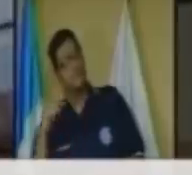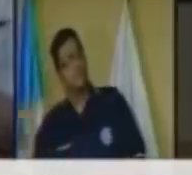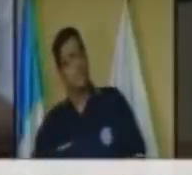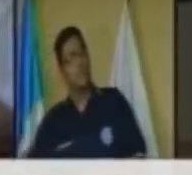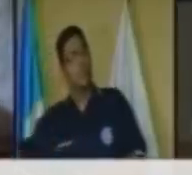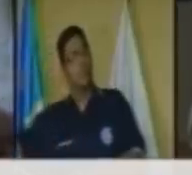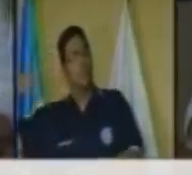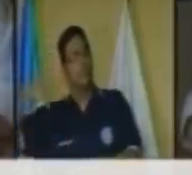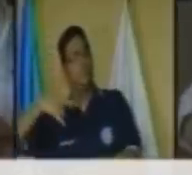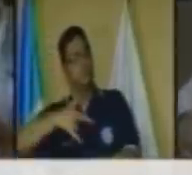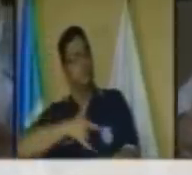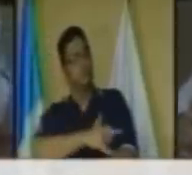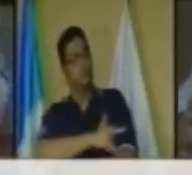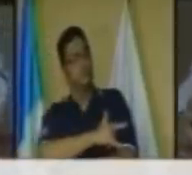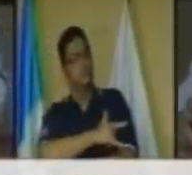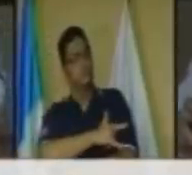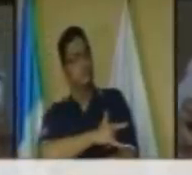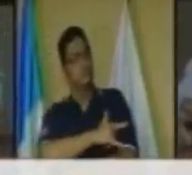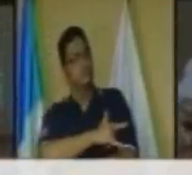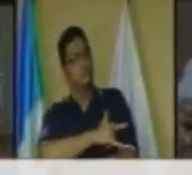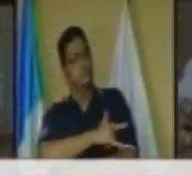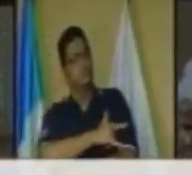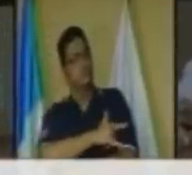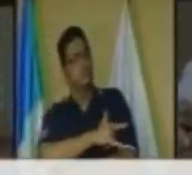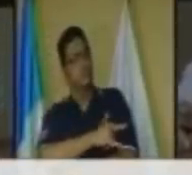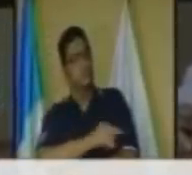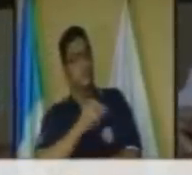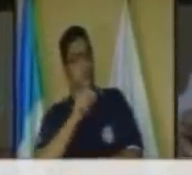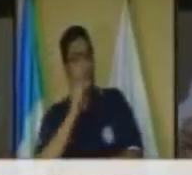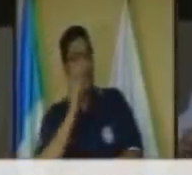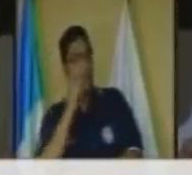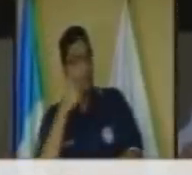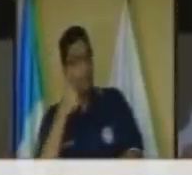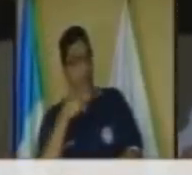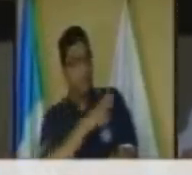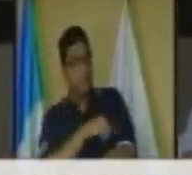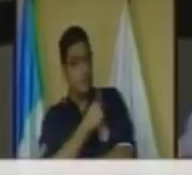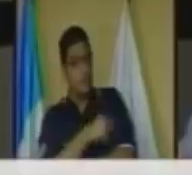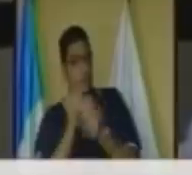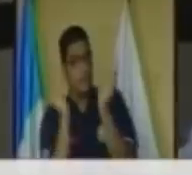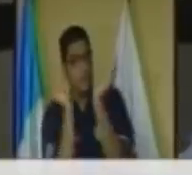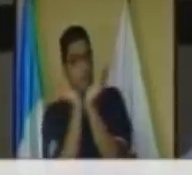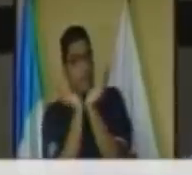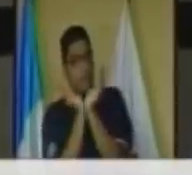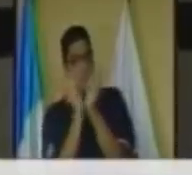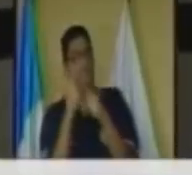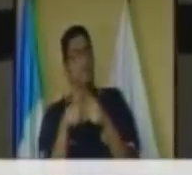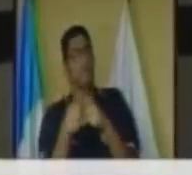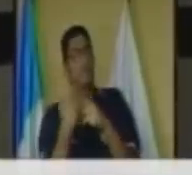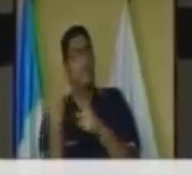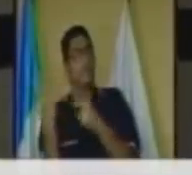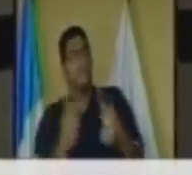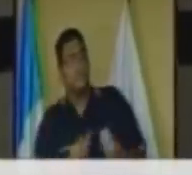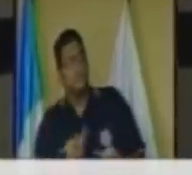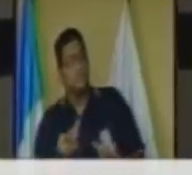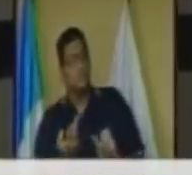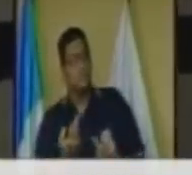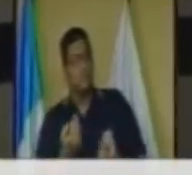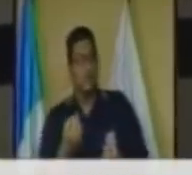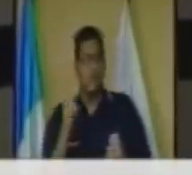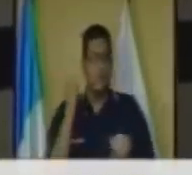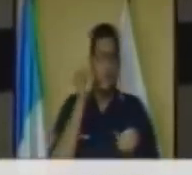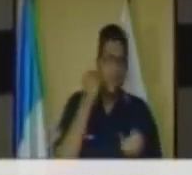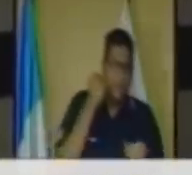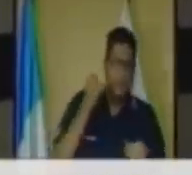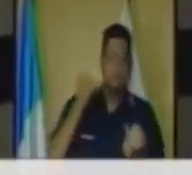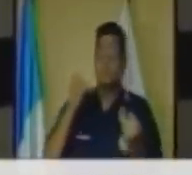de las personas que en este momento están en el hospital de Villanueva, ¿cuándo exactamente vino? Porque el presidente dijo miércoles, luego jueves.